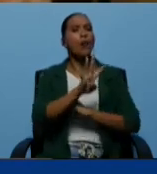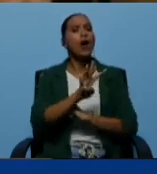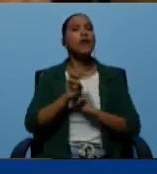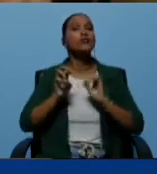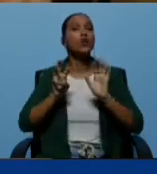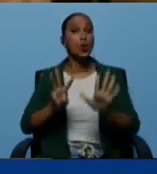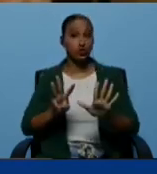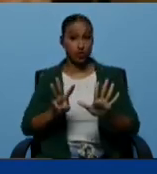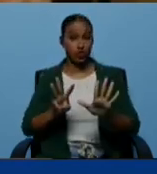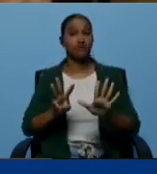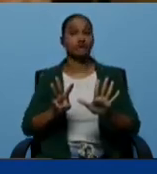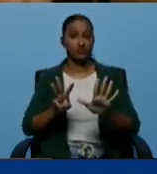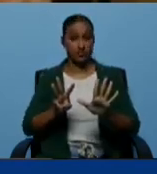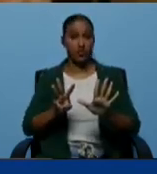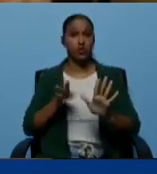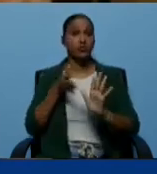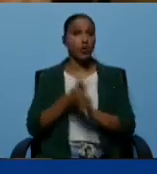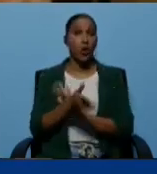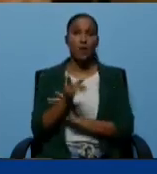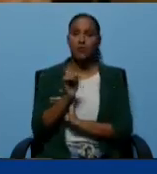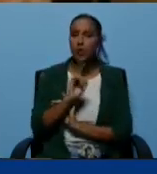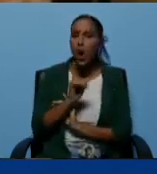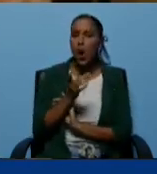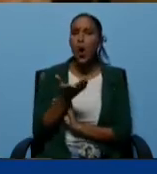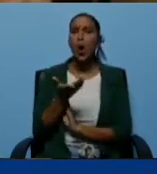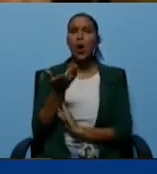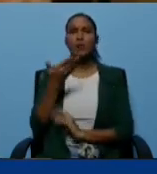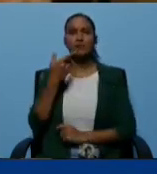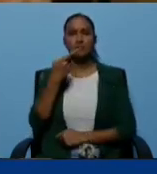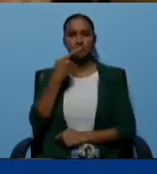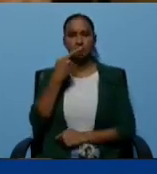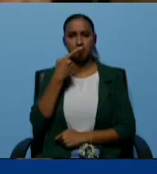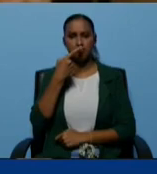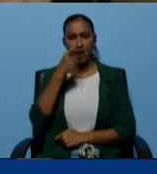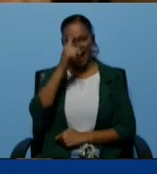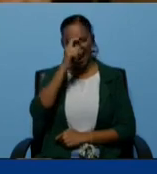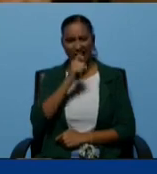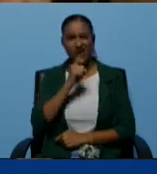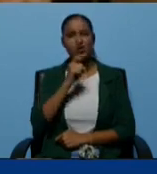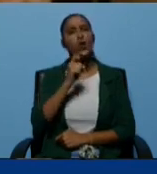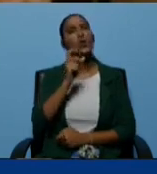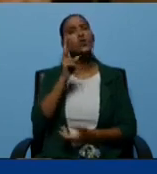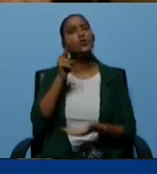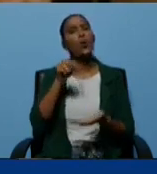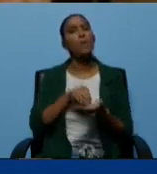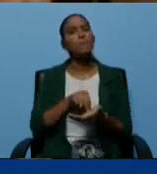mayo, junio, julio del año